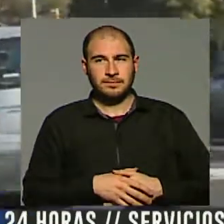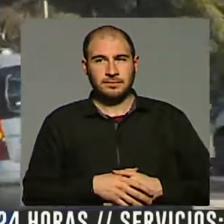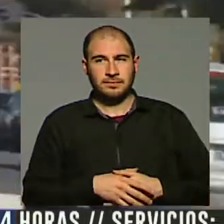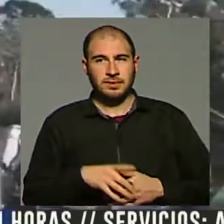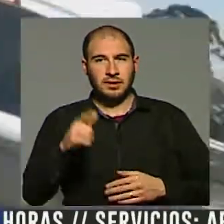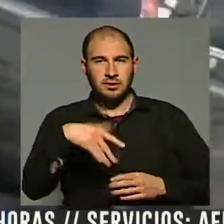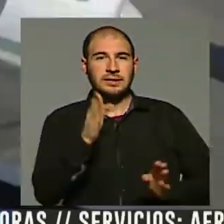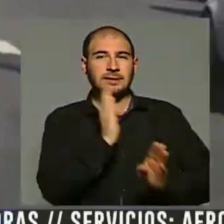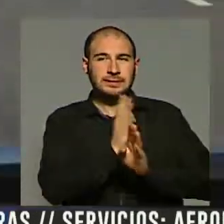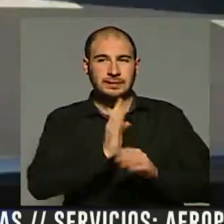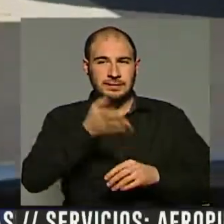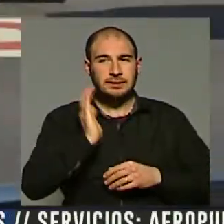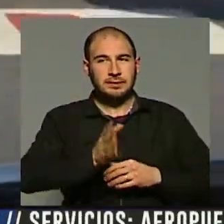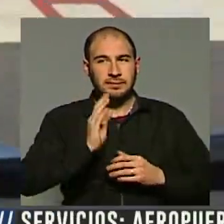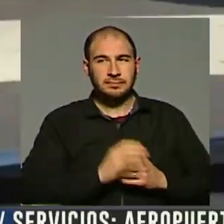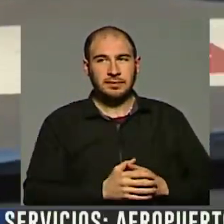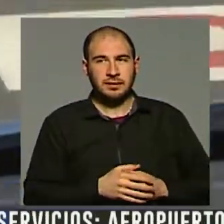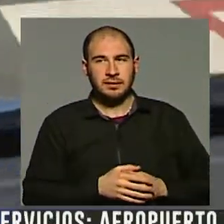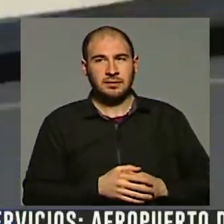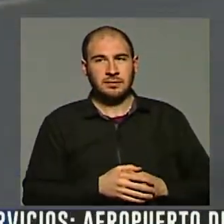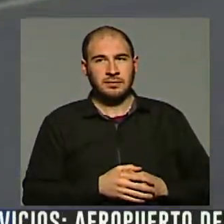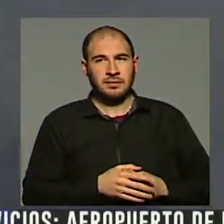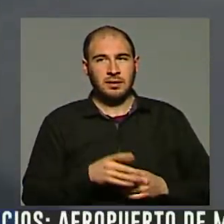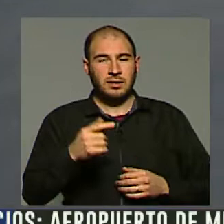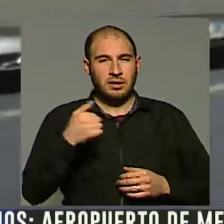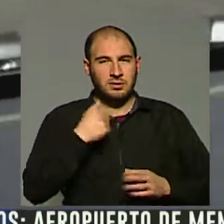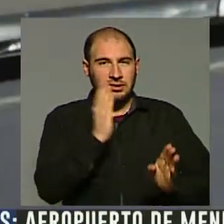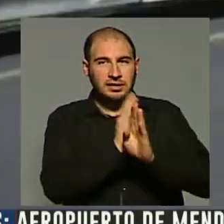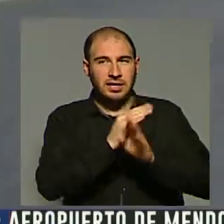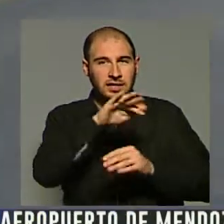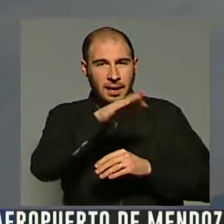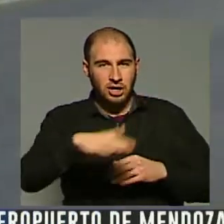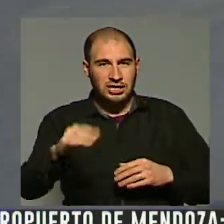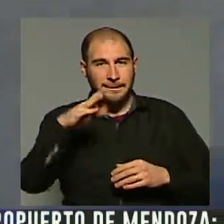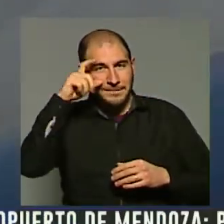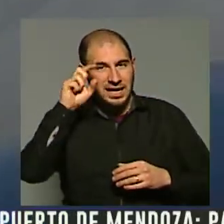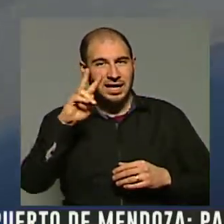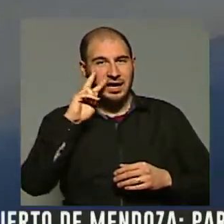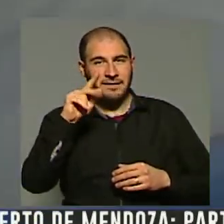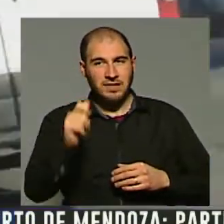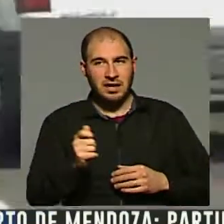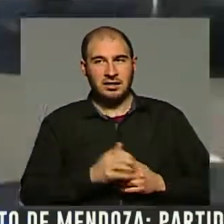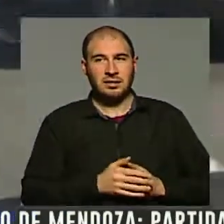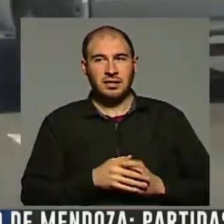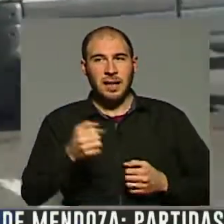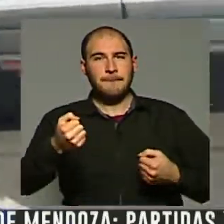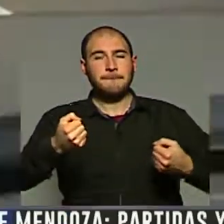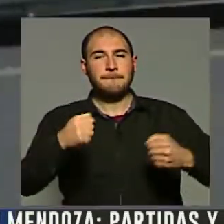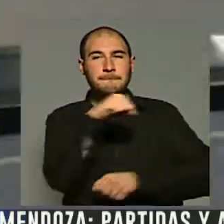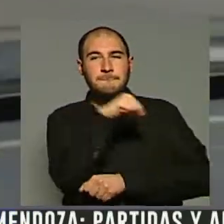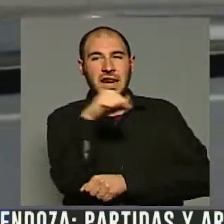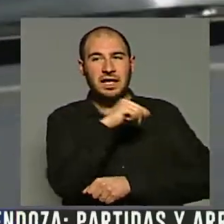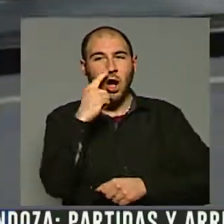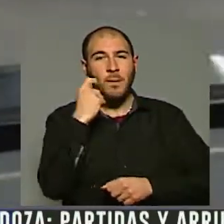Todavía seguimos yendo, yo siguiendo la camioneta Meriva, la cual está manejando